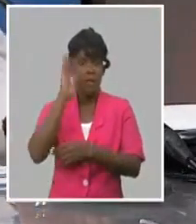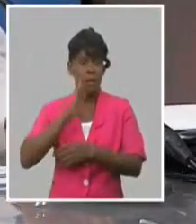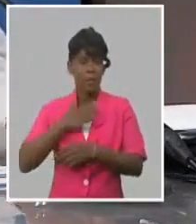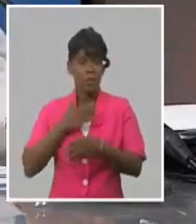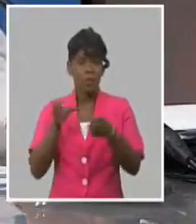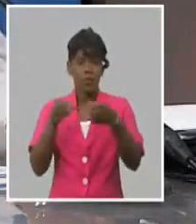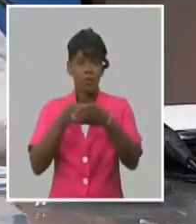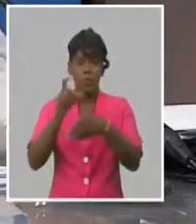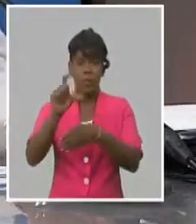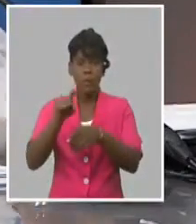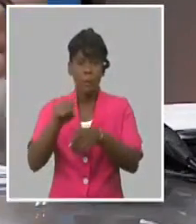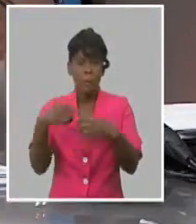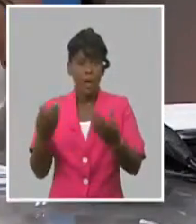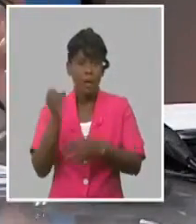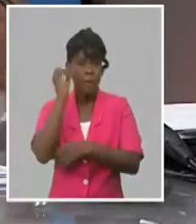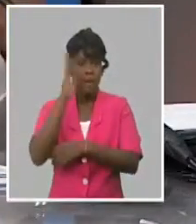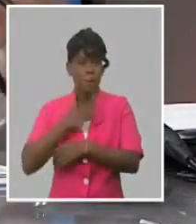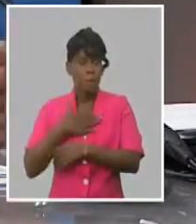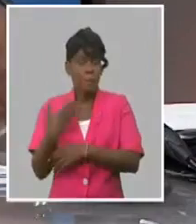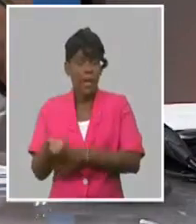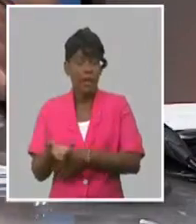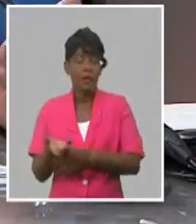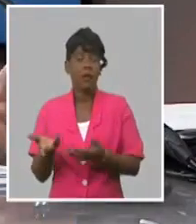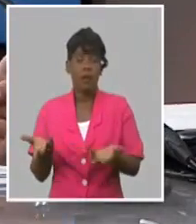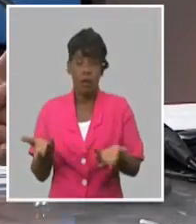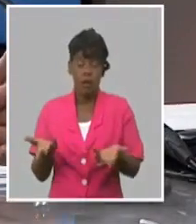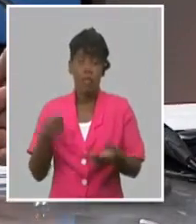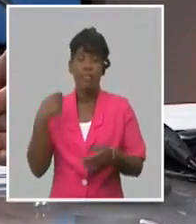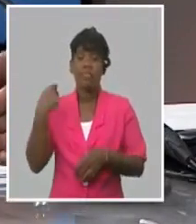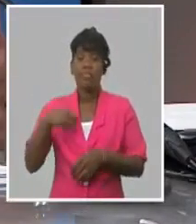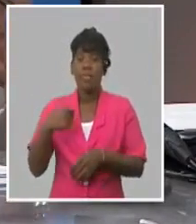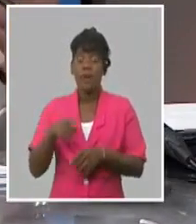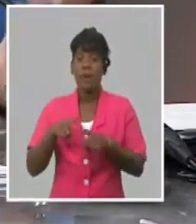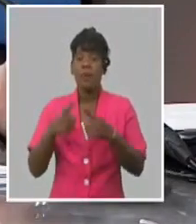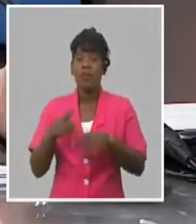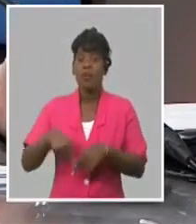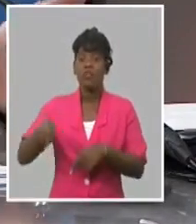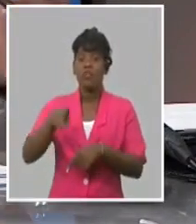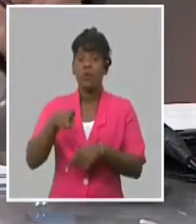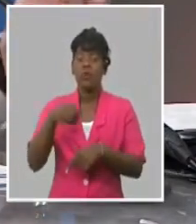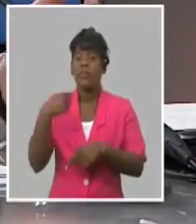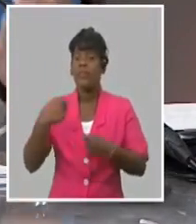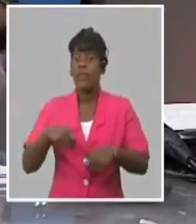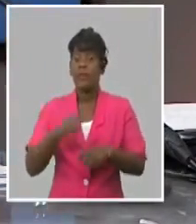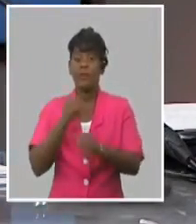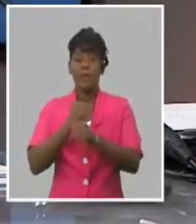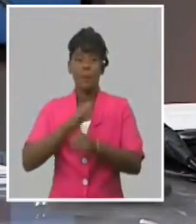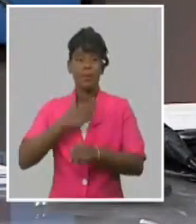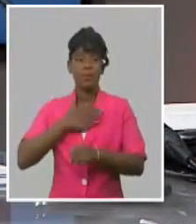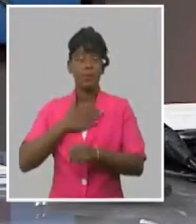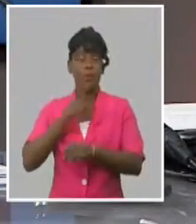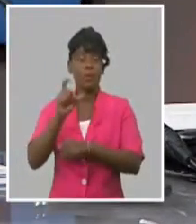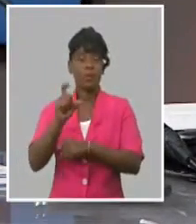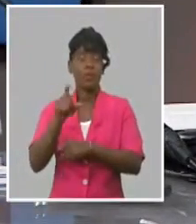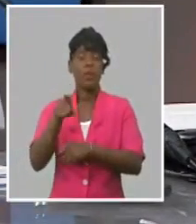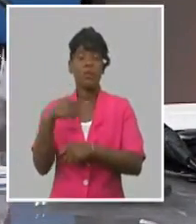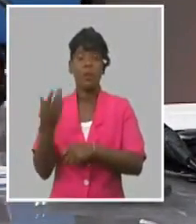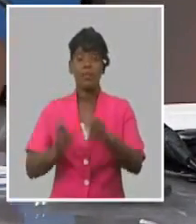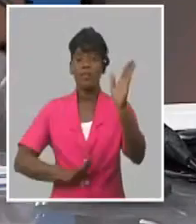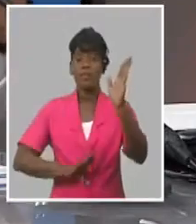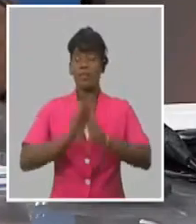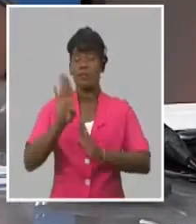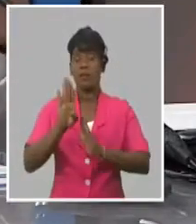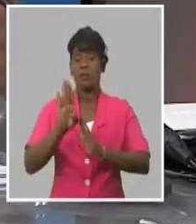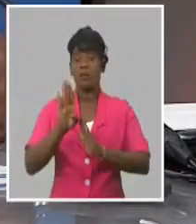que empezar a hacer cosas. Y en todo este proceso de aprendizaje, entonces tú te puedes dar cuenta que, por eso decimos, que no